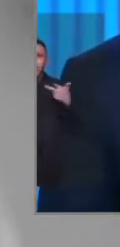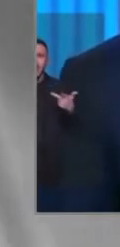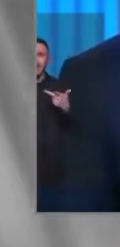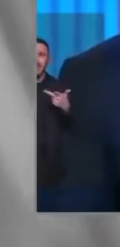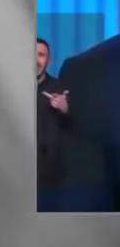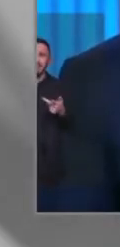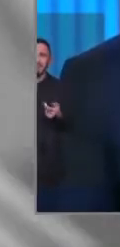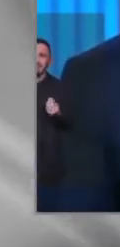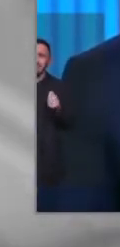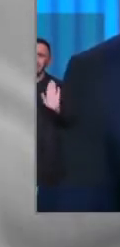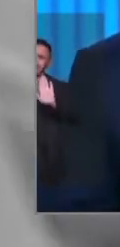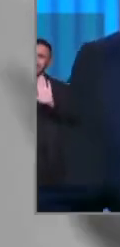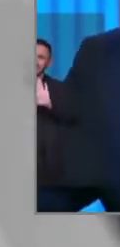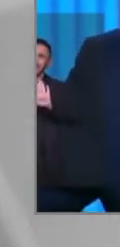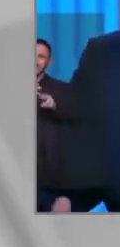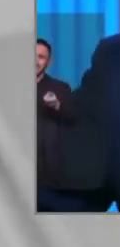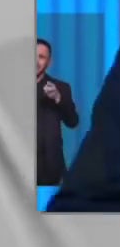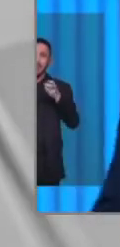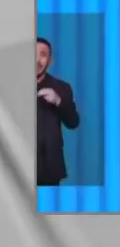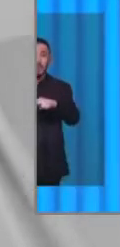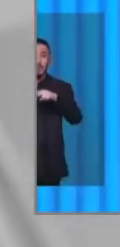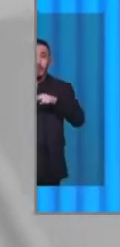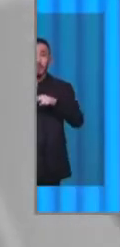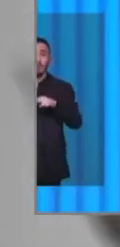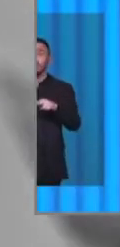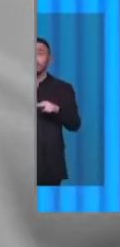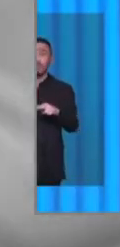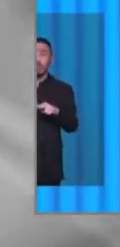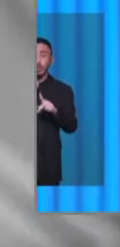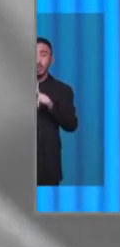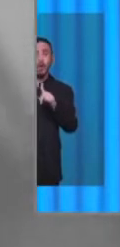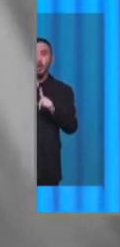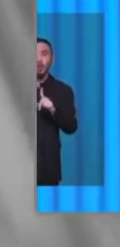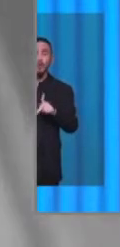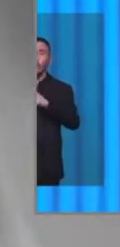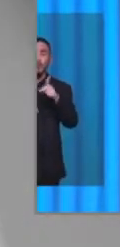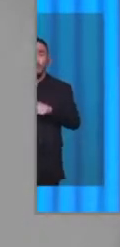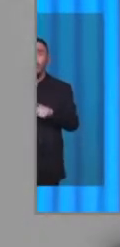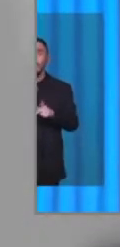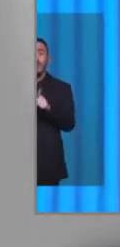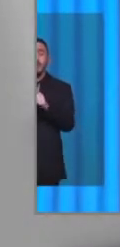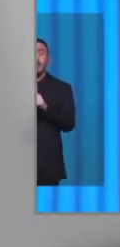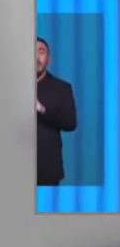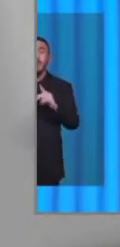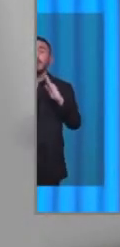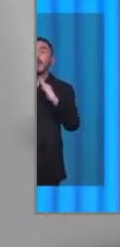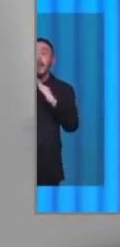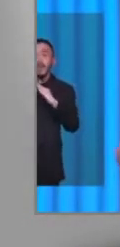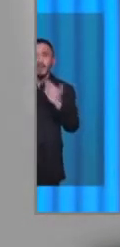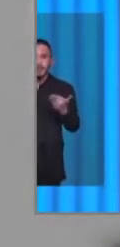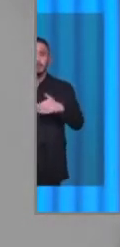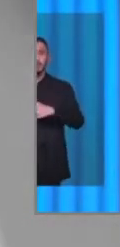candidatos empiezan a hacer su migración hacia los candidatos que más se acerquen de los